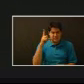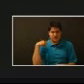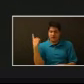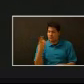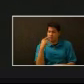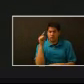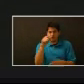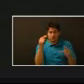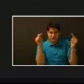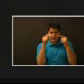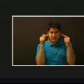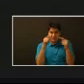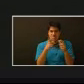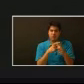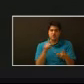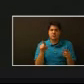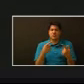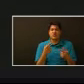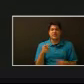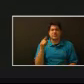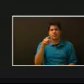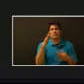enemigos con quienes lucháis.